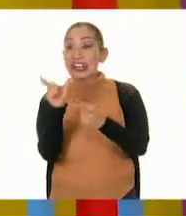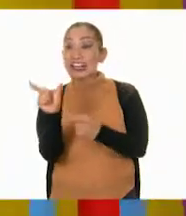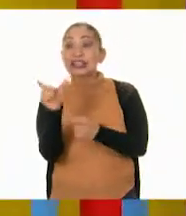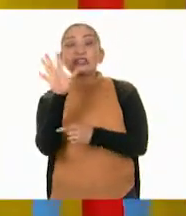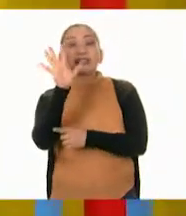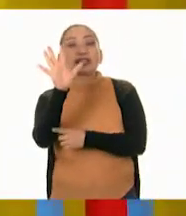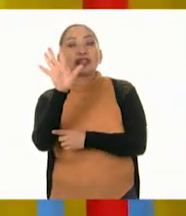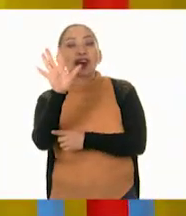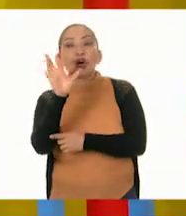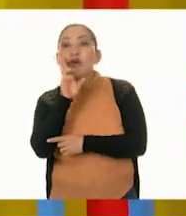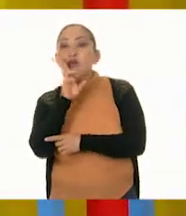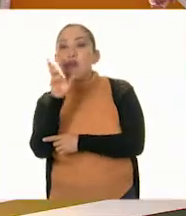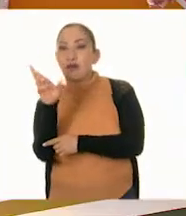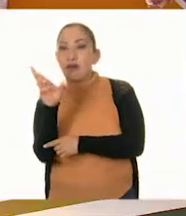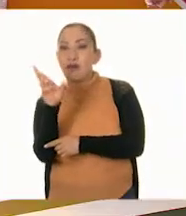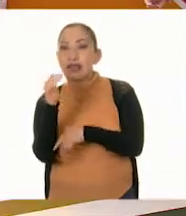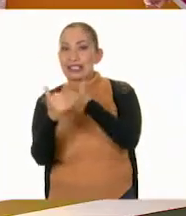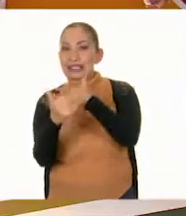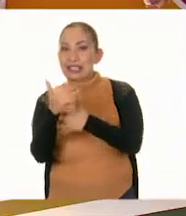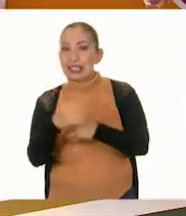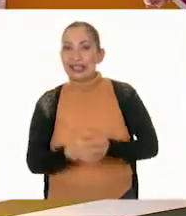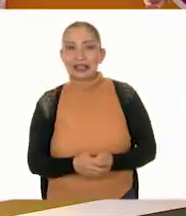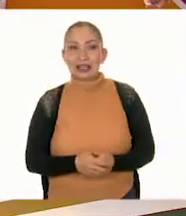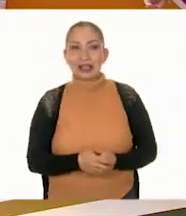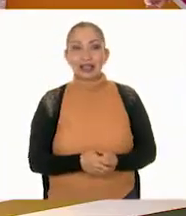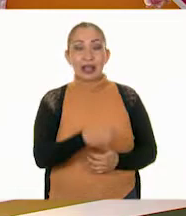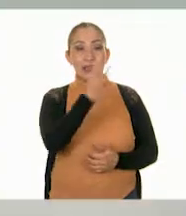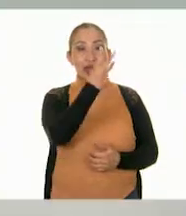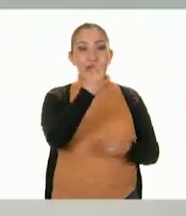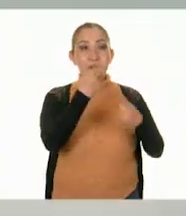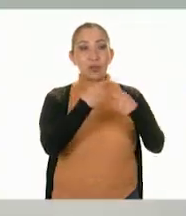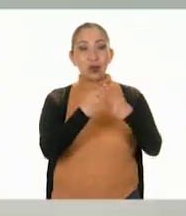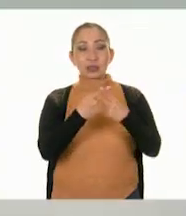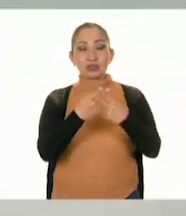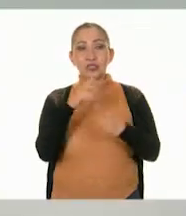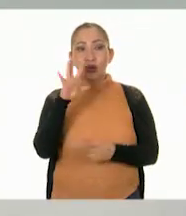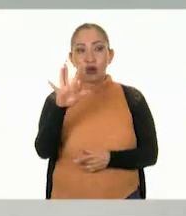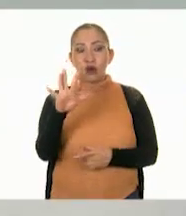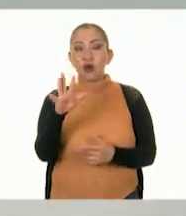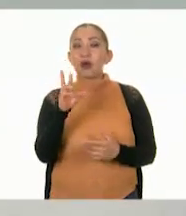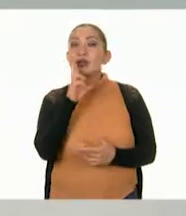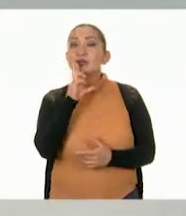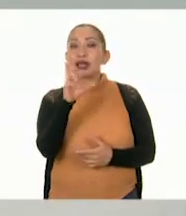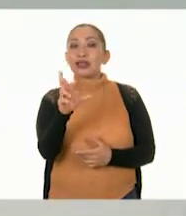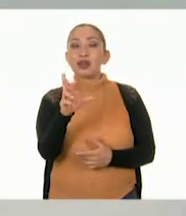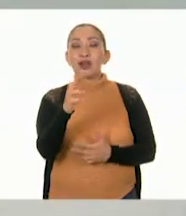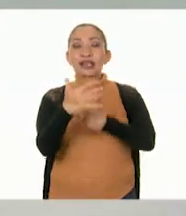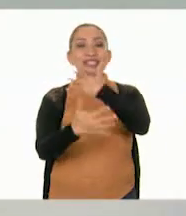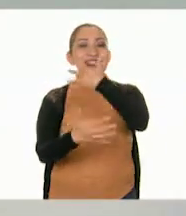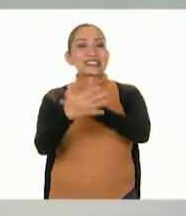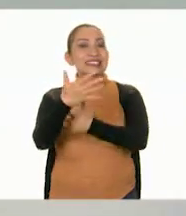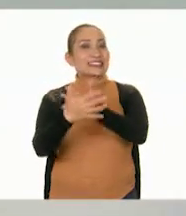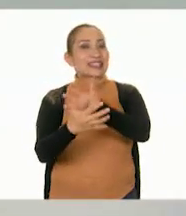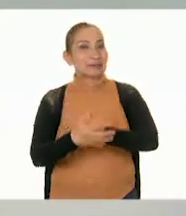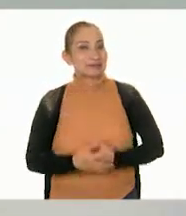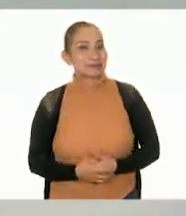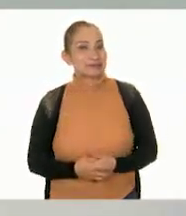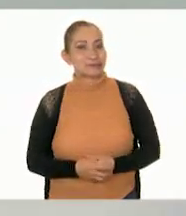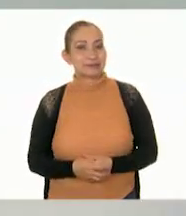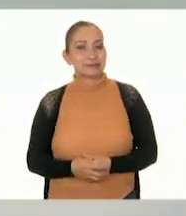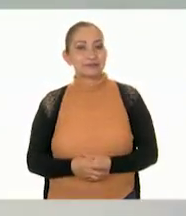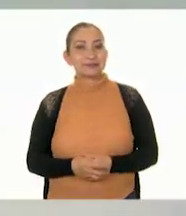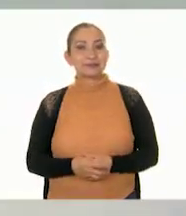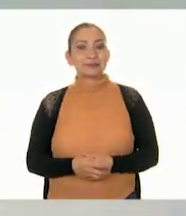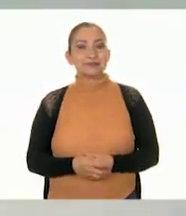El 5, ok. Entonces podría ser aquí también 3 por 5 y eso nos da de resultado 15.